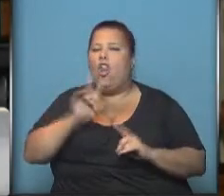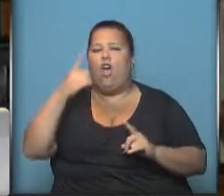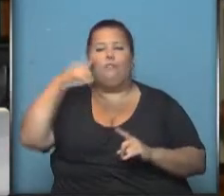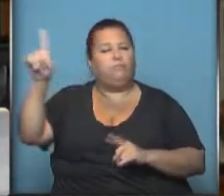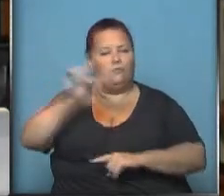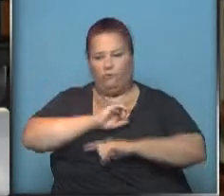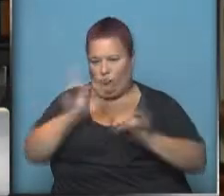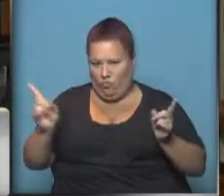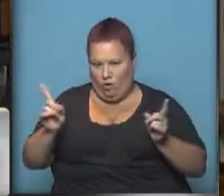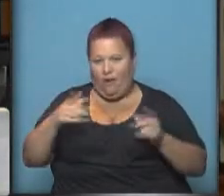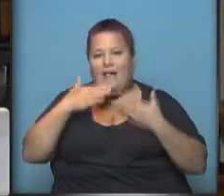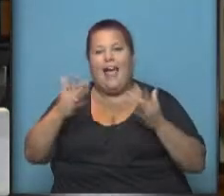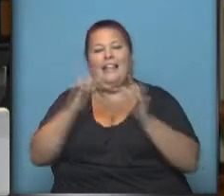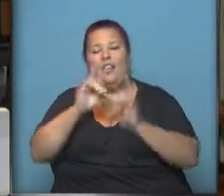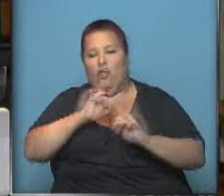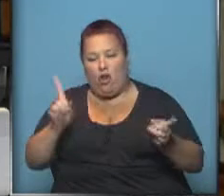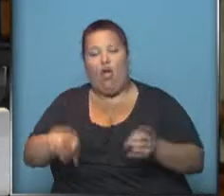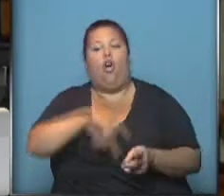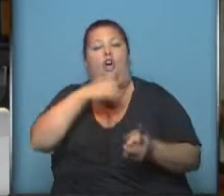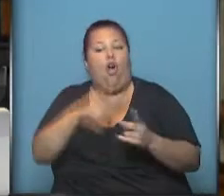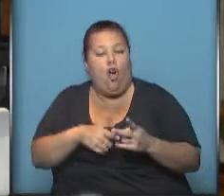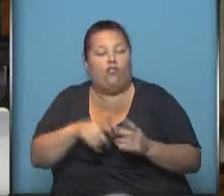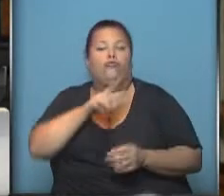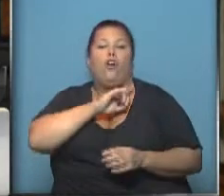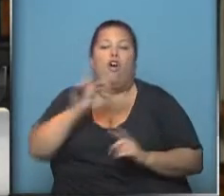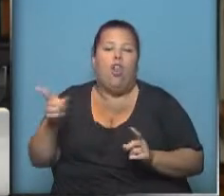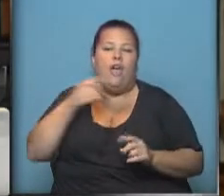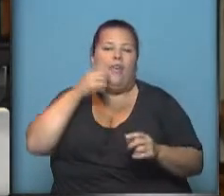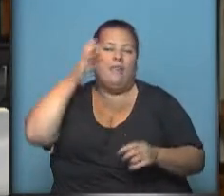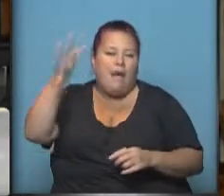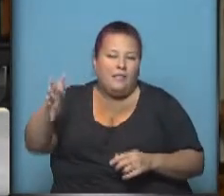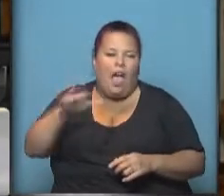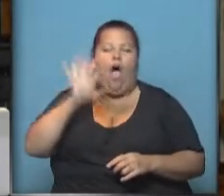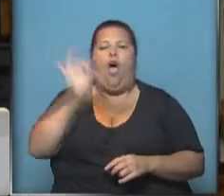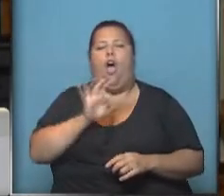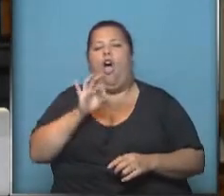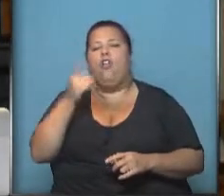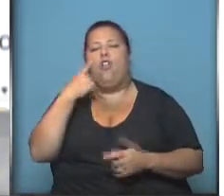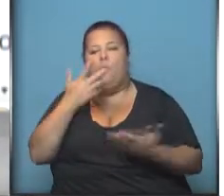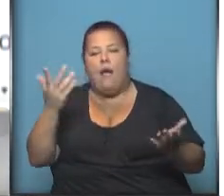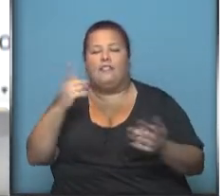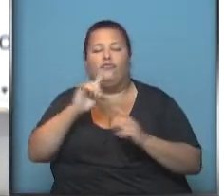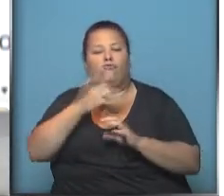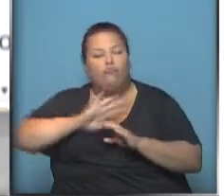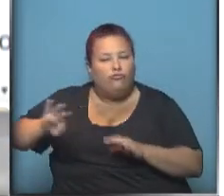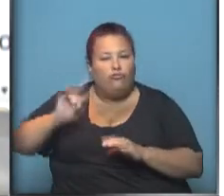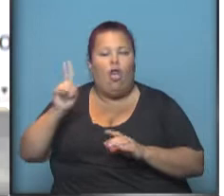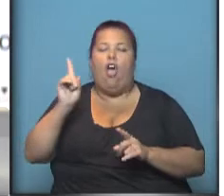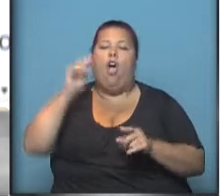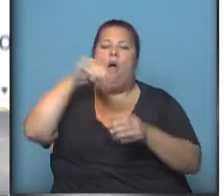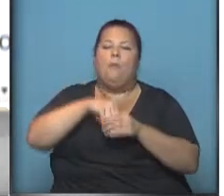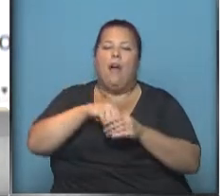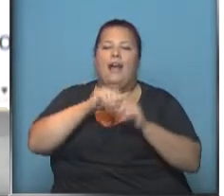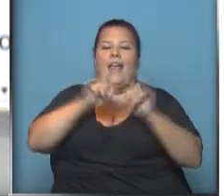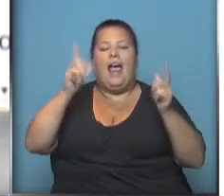gente que hayan conocido a través de la web y lo otro para evitar los excesos o evitar el aislamiento no incluir las